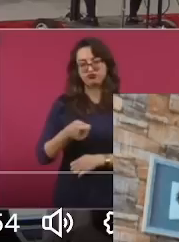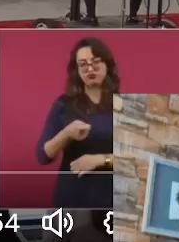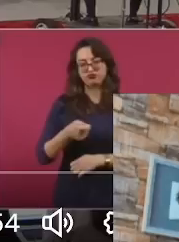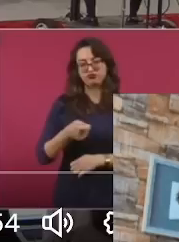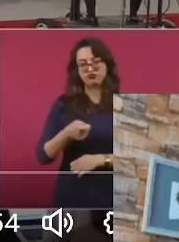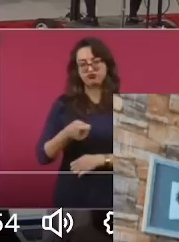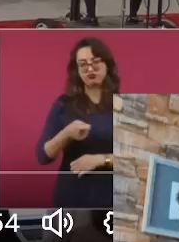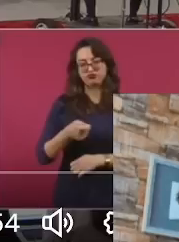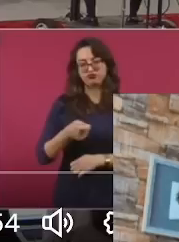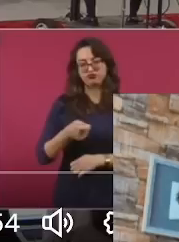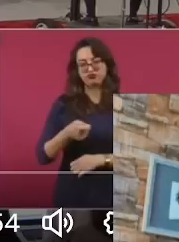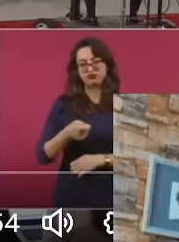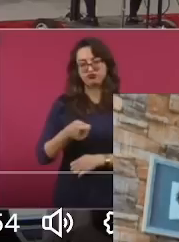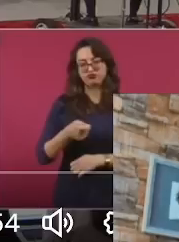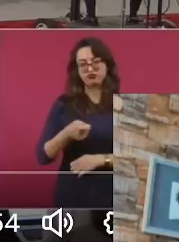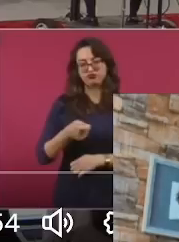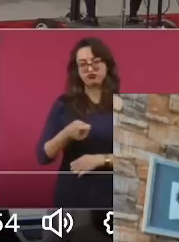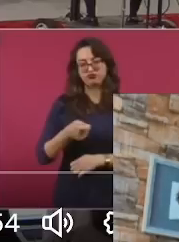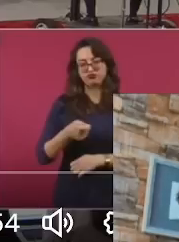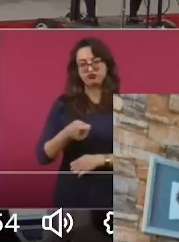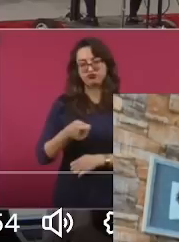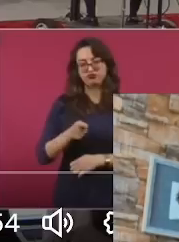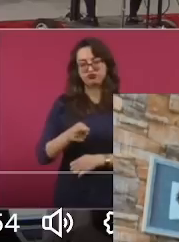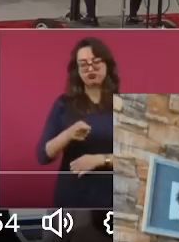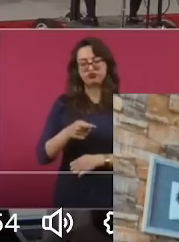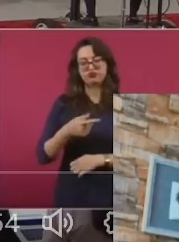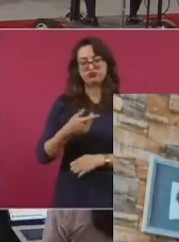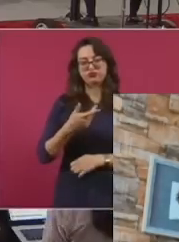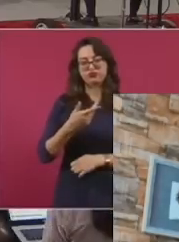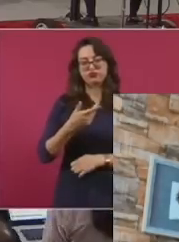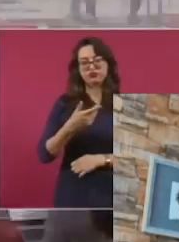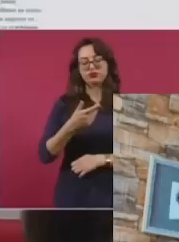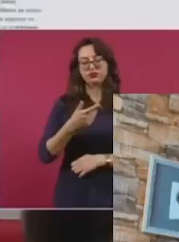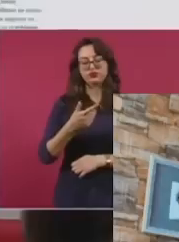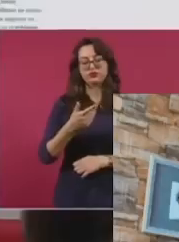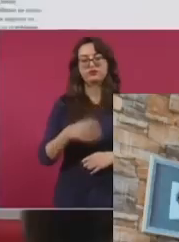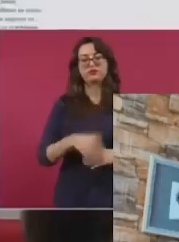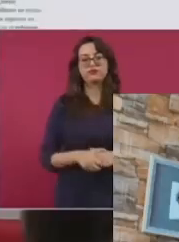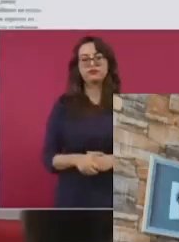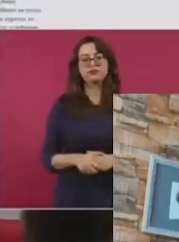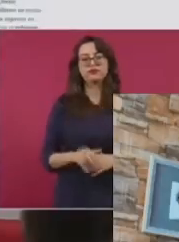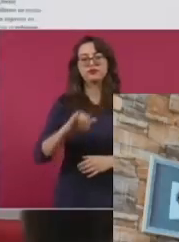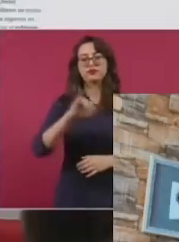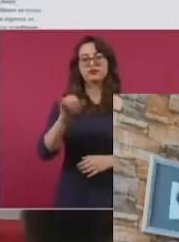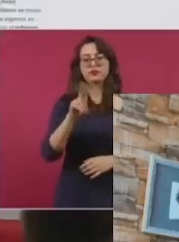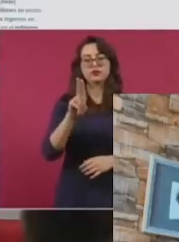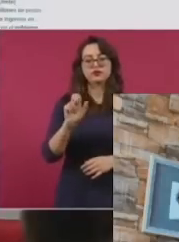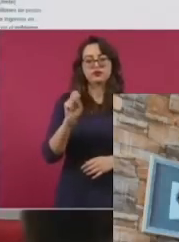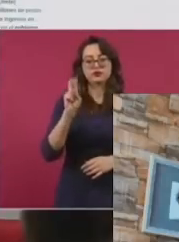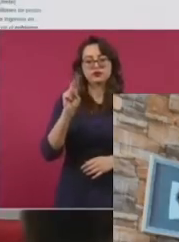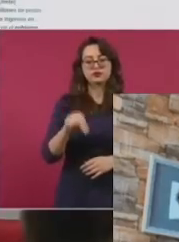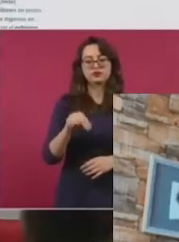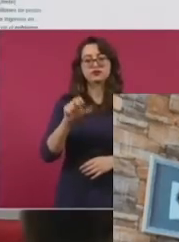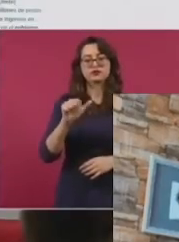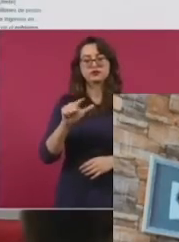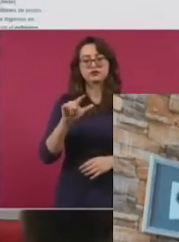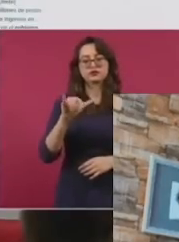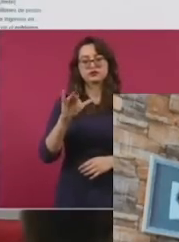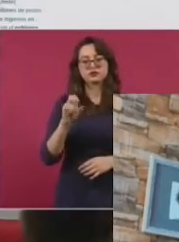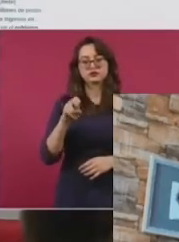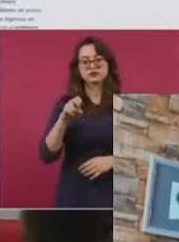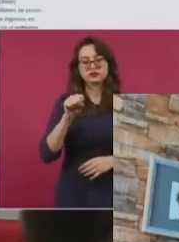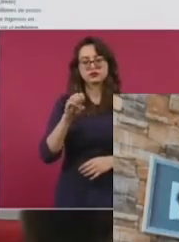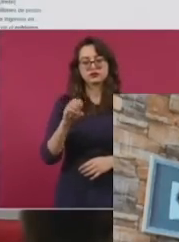Coppel porque luego nos mandan al buró de crédito sigamos viendo Juan Alfonso Mejía